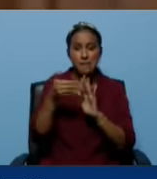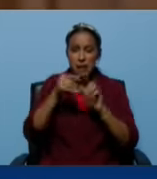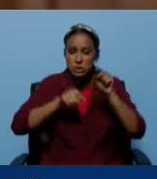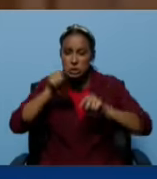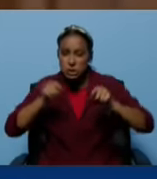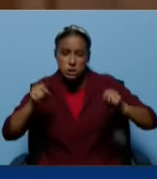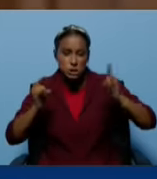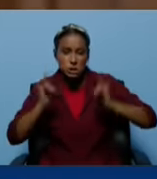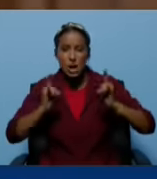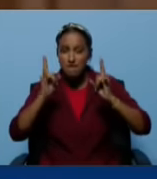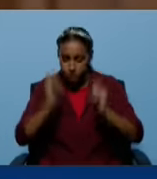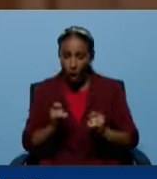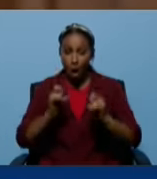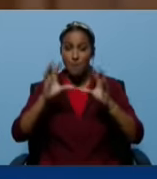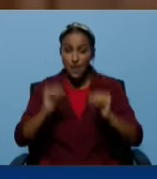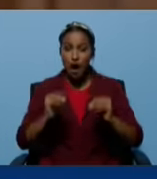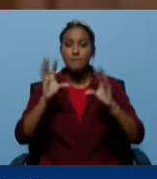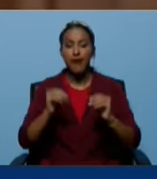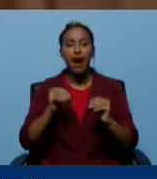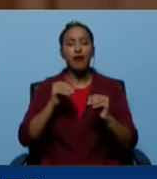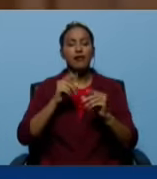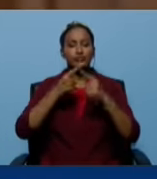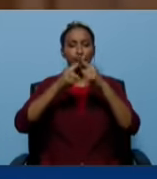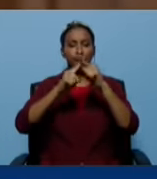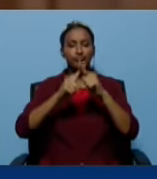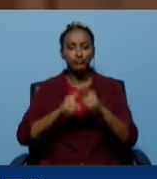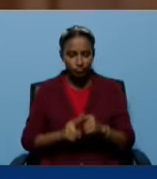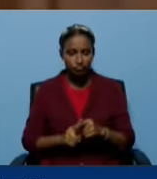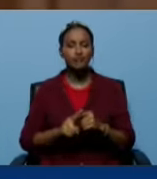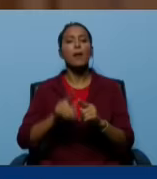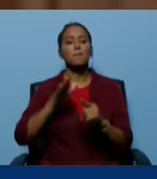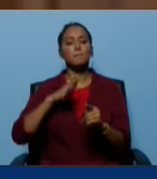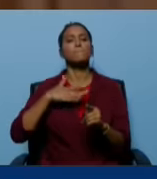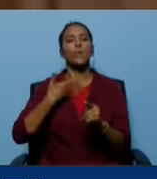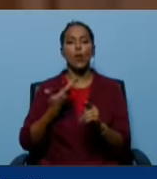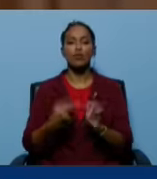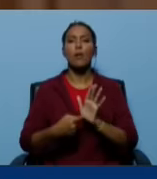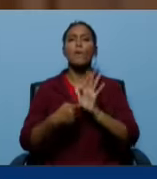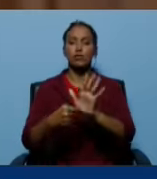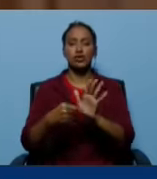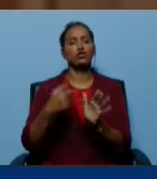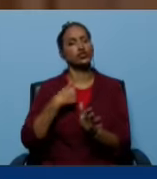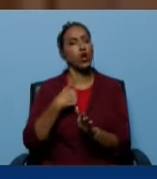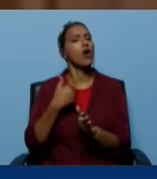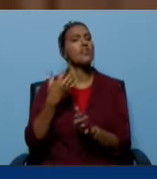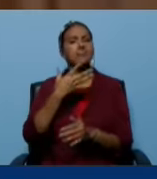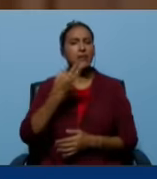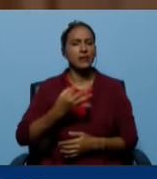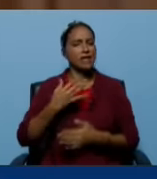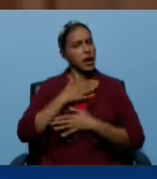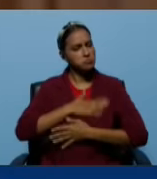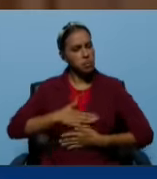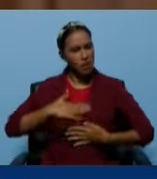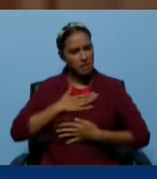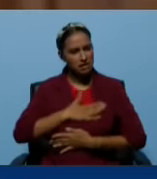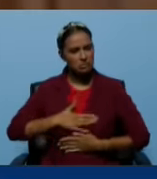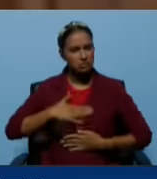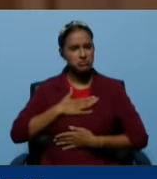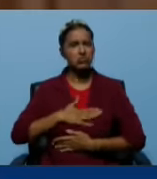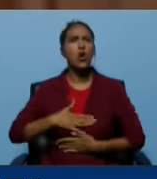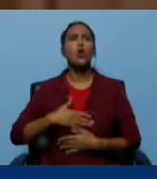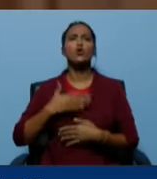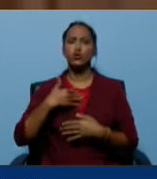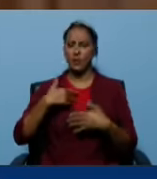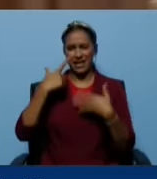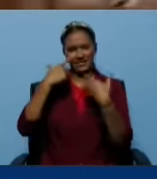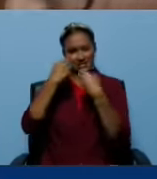criminal, la voluntad del pueblo quedó resguardada por la institucionalidad. Así que me siento muy complacido y estoy completamente seguro que ese es el